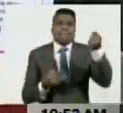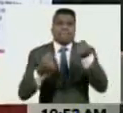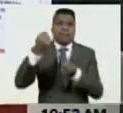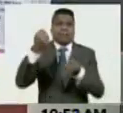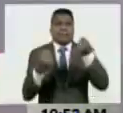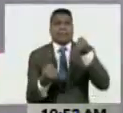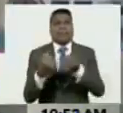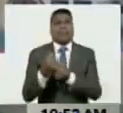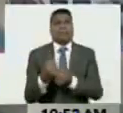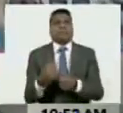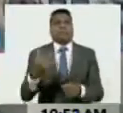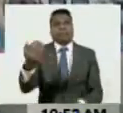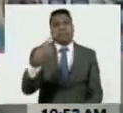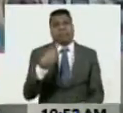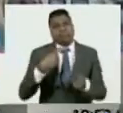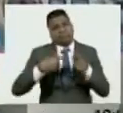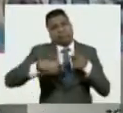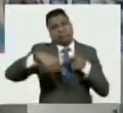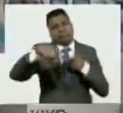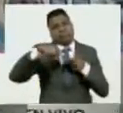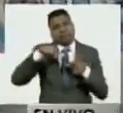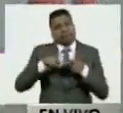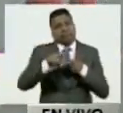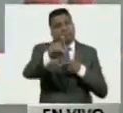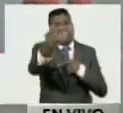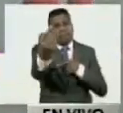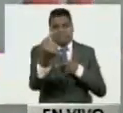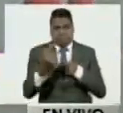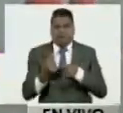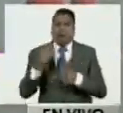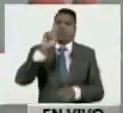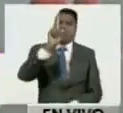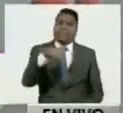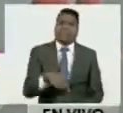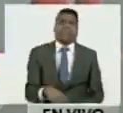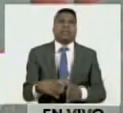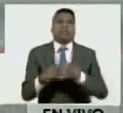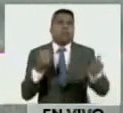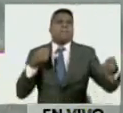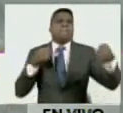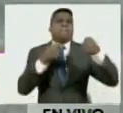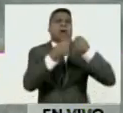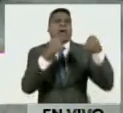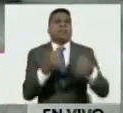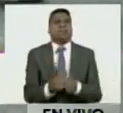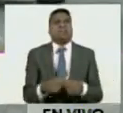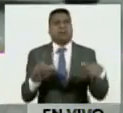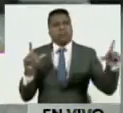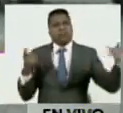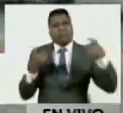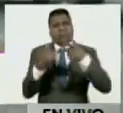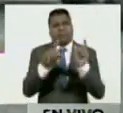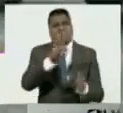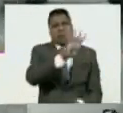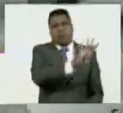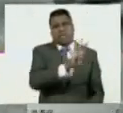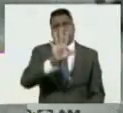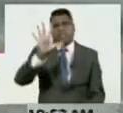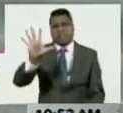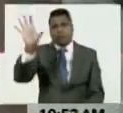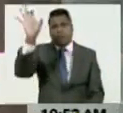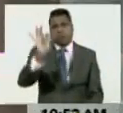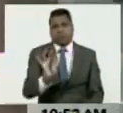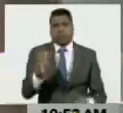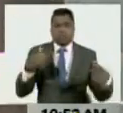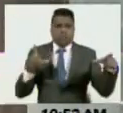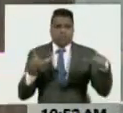y durante el retorno. Y podemos destacar que en accidentes con daños materiales hubo una reducción del 45%,